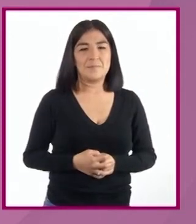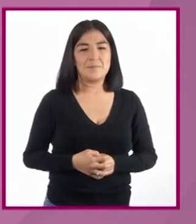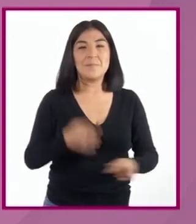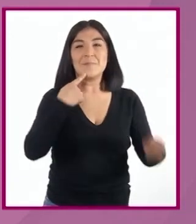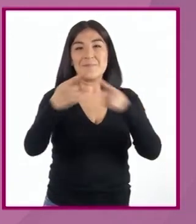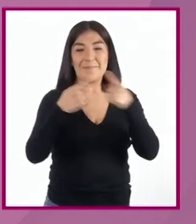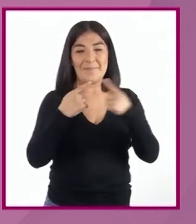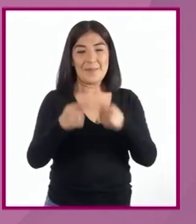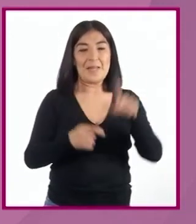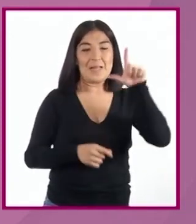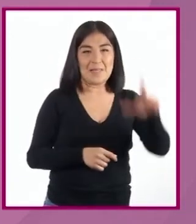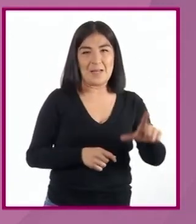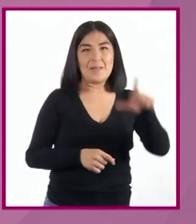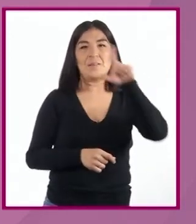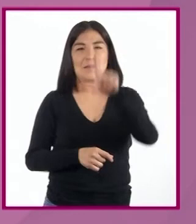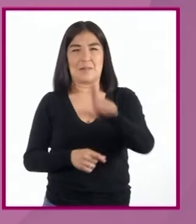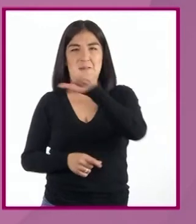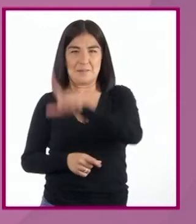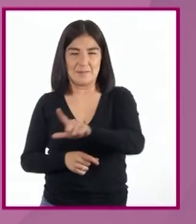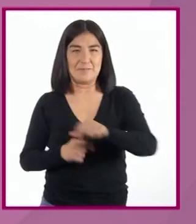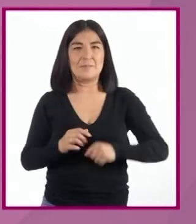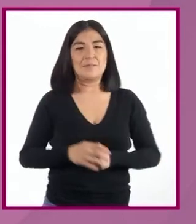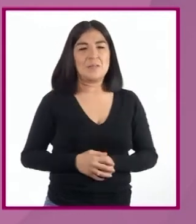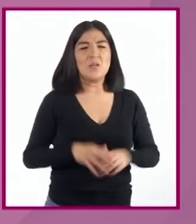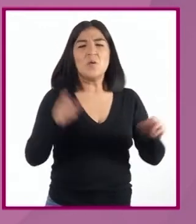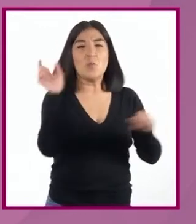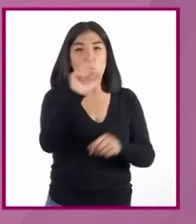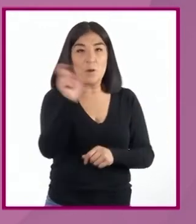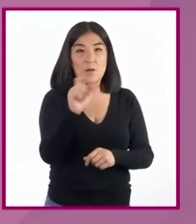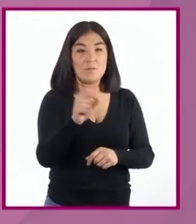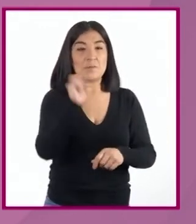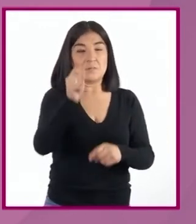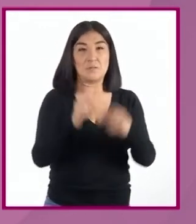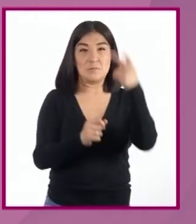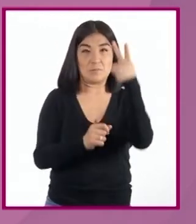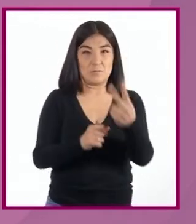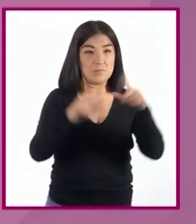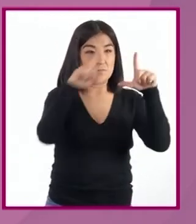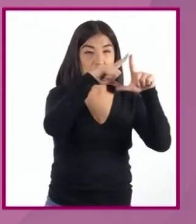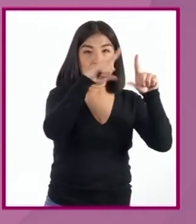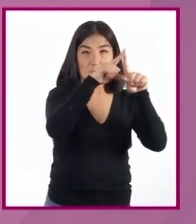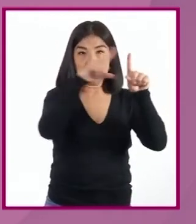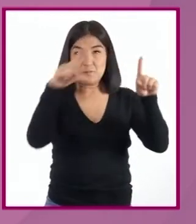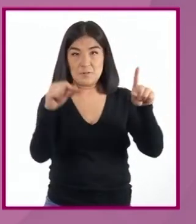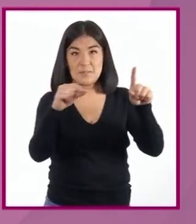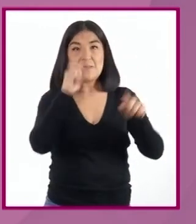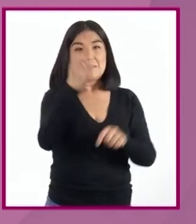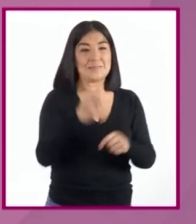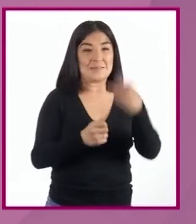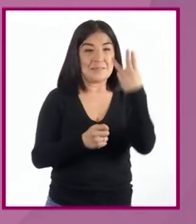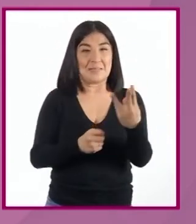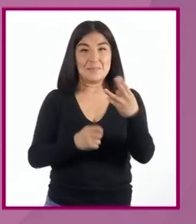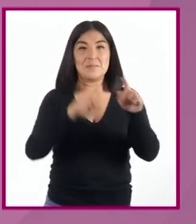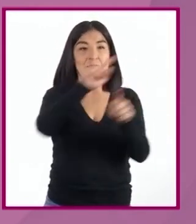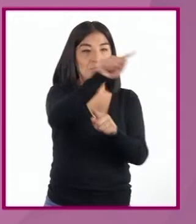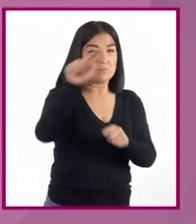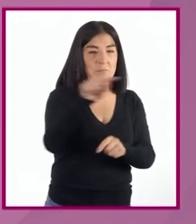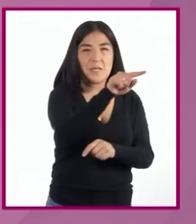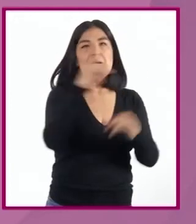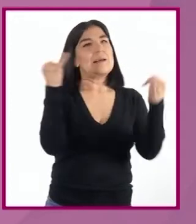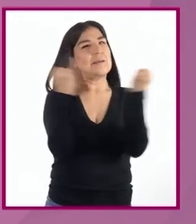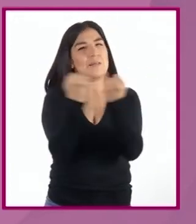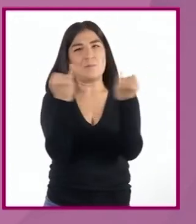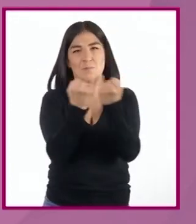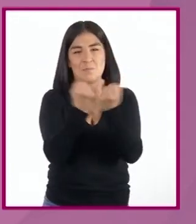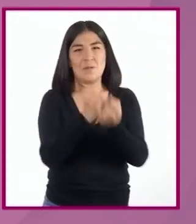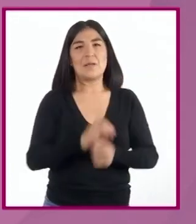Criterio lado, lado, lado. Cuando se tienden dos triángulos y sus tres lados correspondientes son